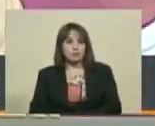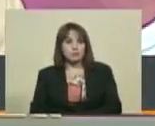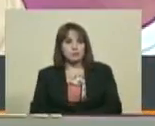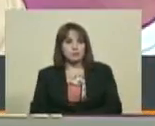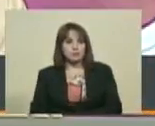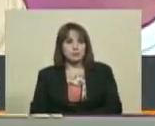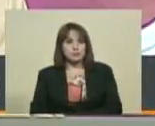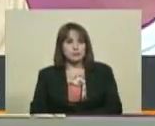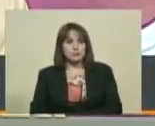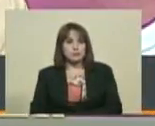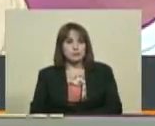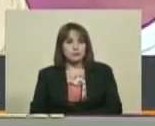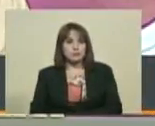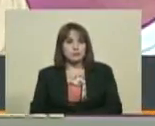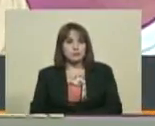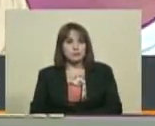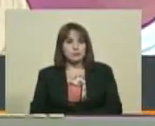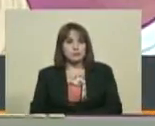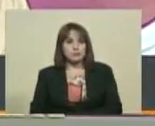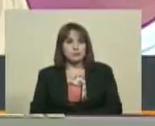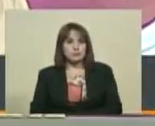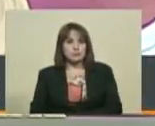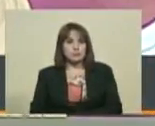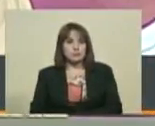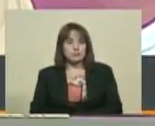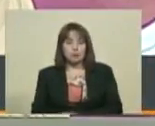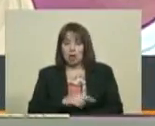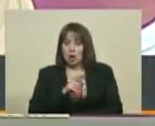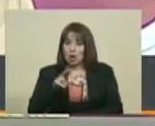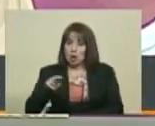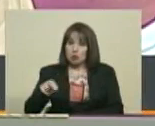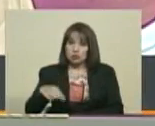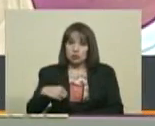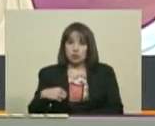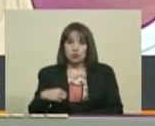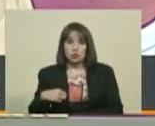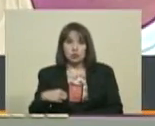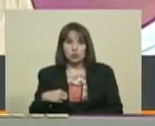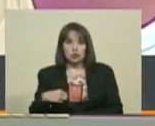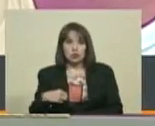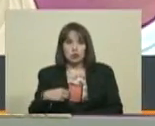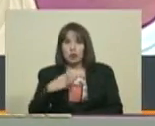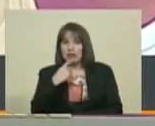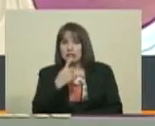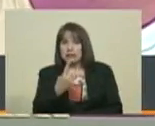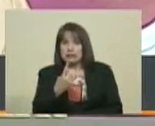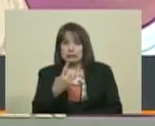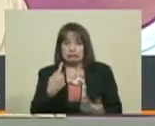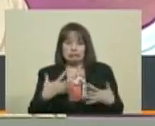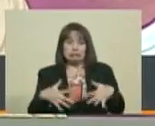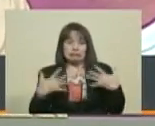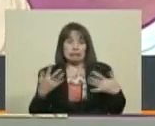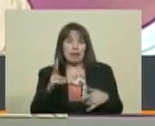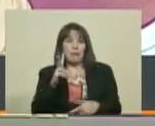tanto, nosotros crujimos con los precios a 20.